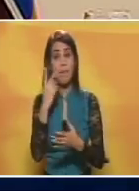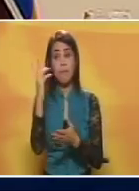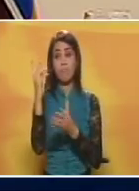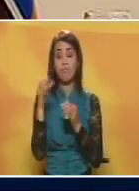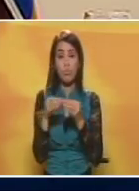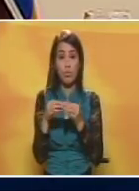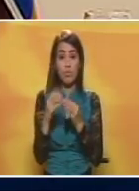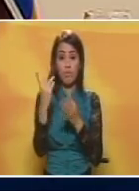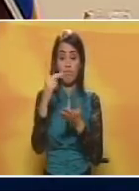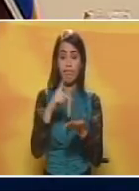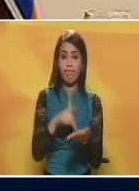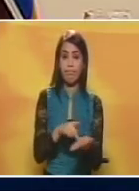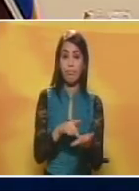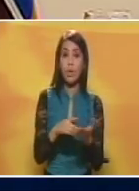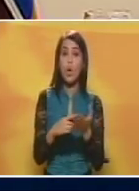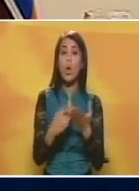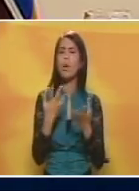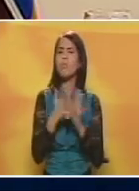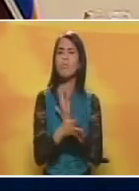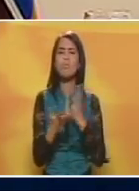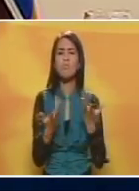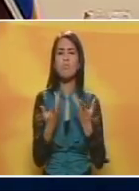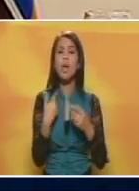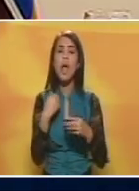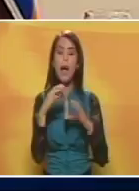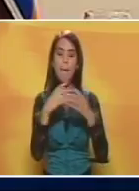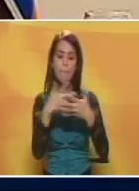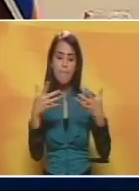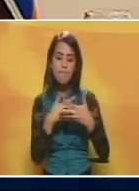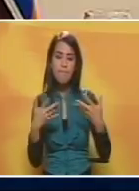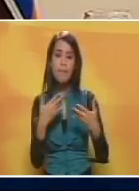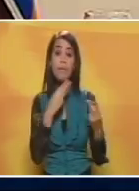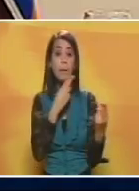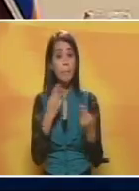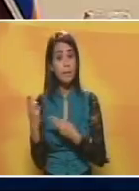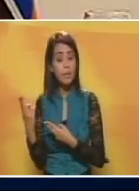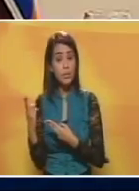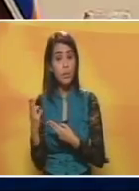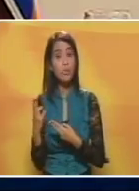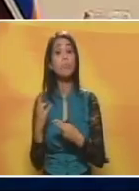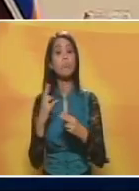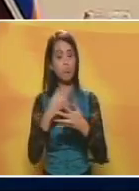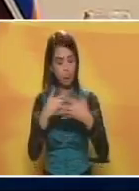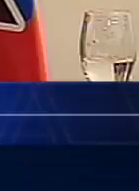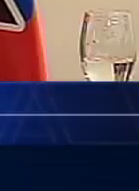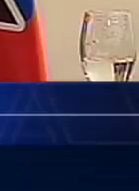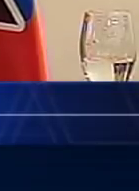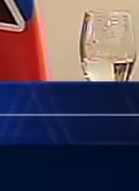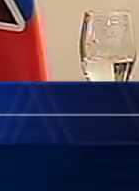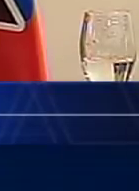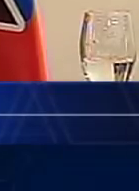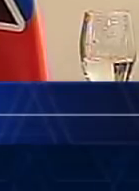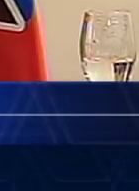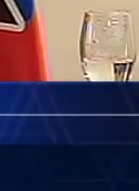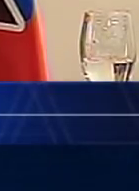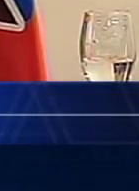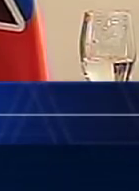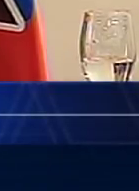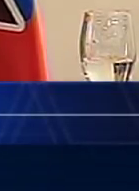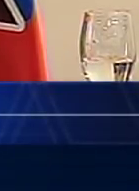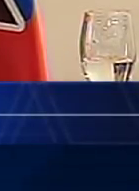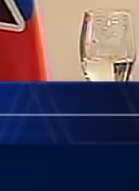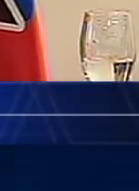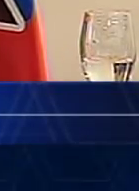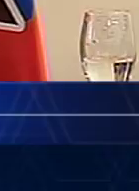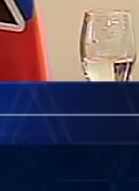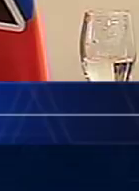una comunicación de invitación. Efectivamente la enviamos. Ahora, nosotros invitamos, si